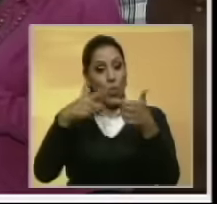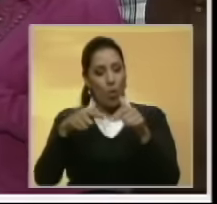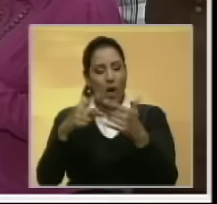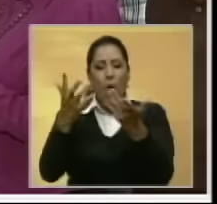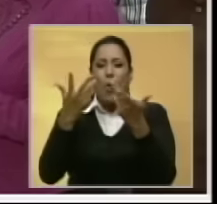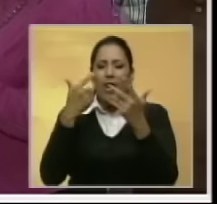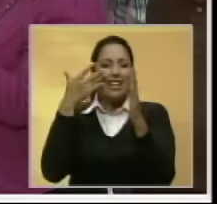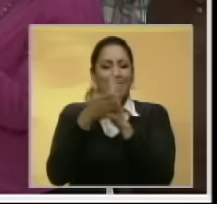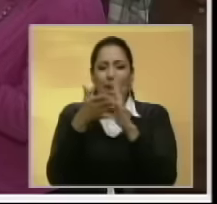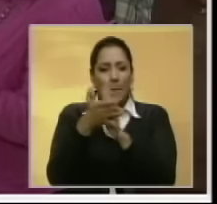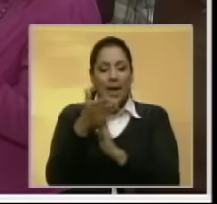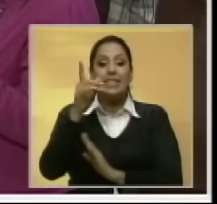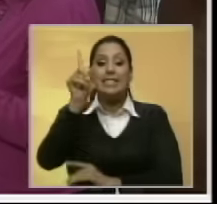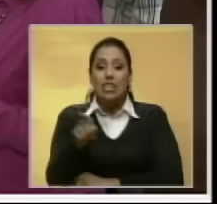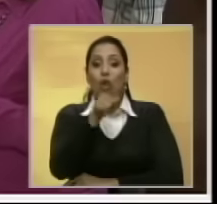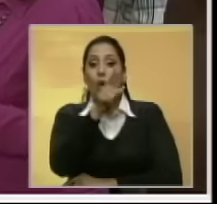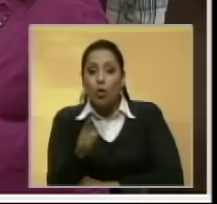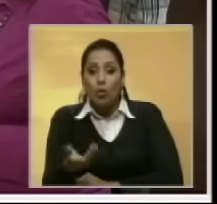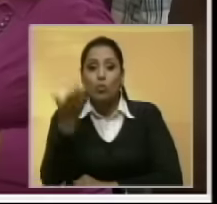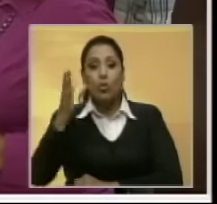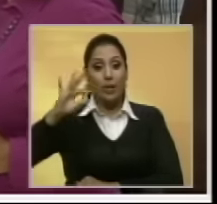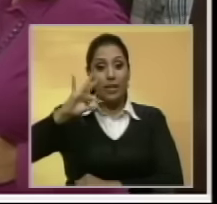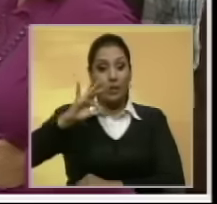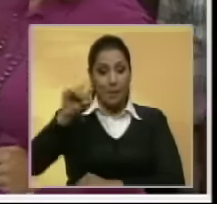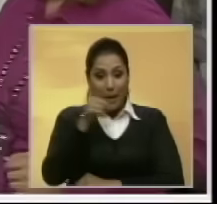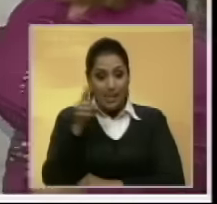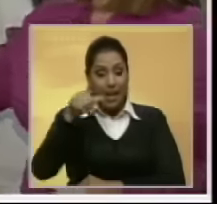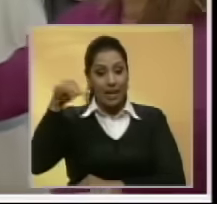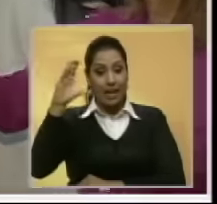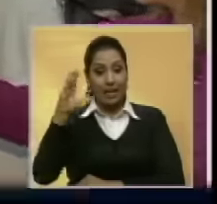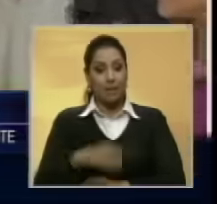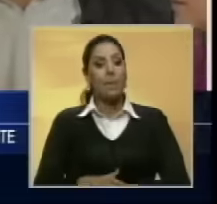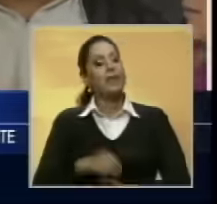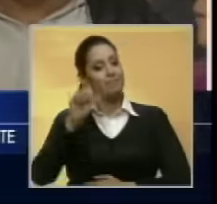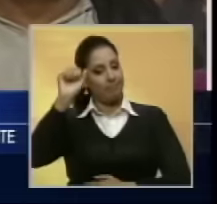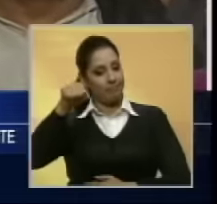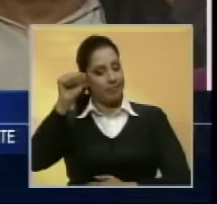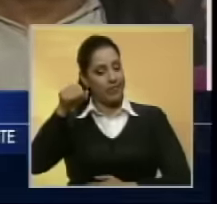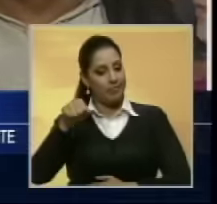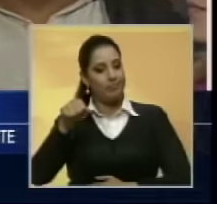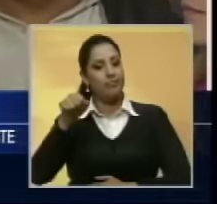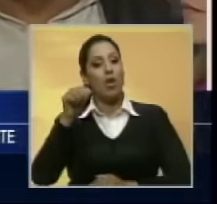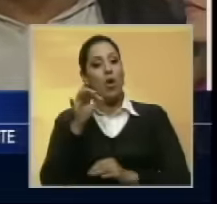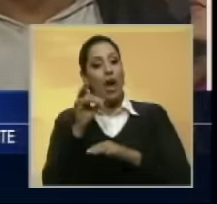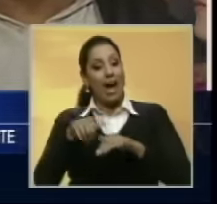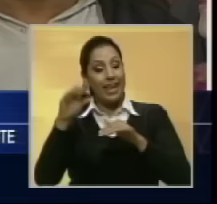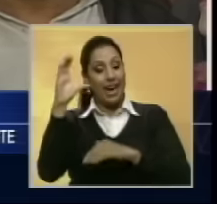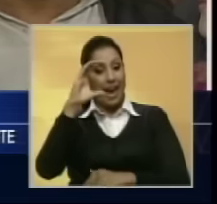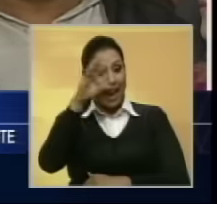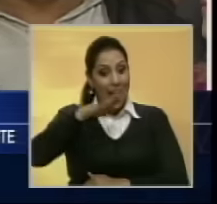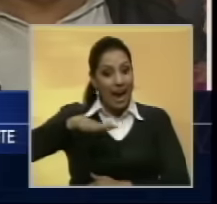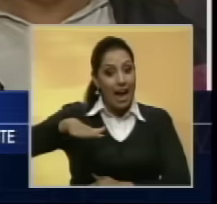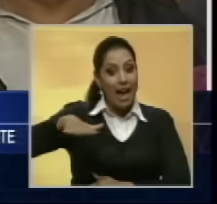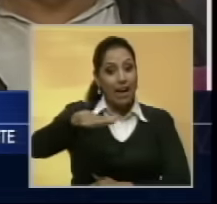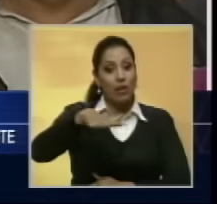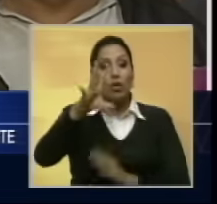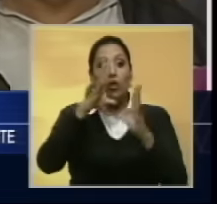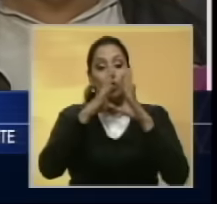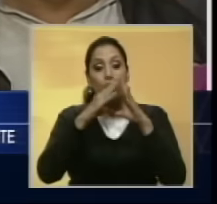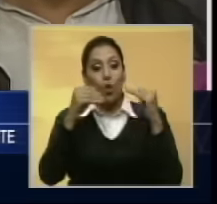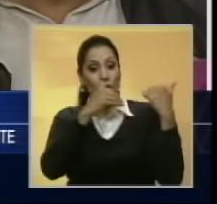nos aclaren entonces, ¿hay o no hay aumento del pasaje en Caracas? Sí, a nivel del municipio de Libertador y la Gran Caracas, todos nosotros